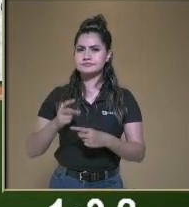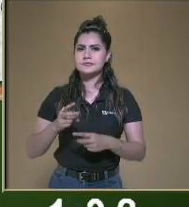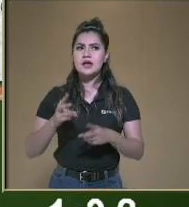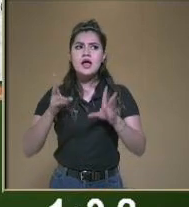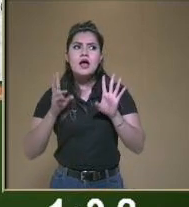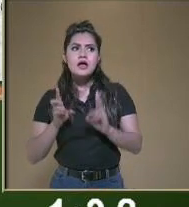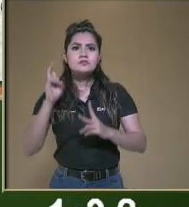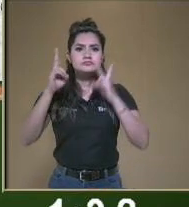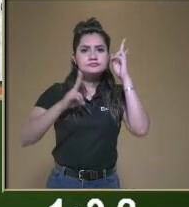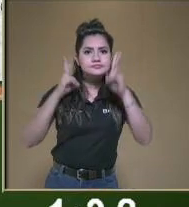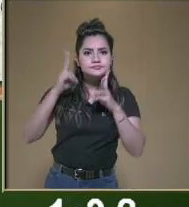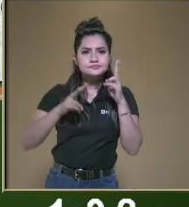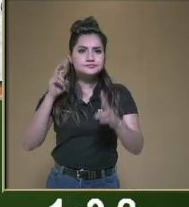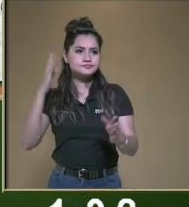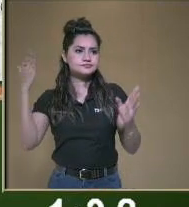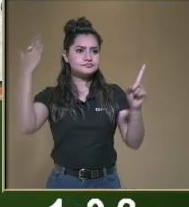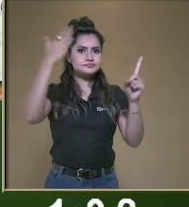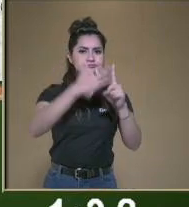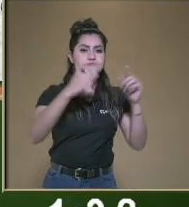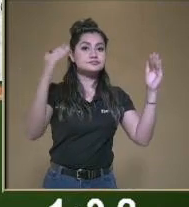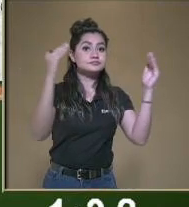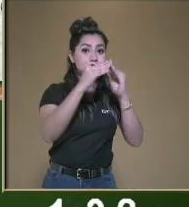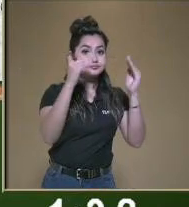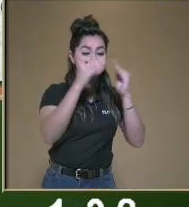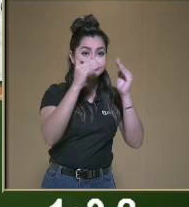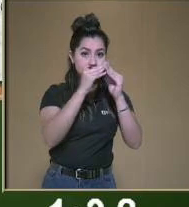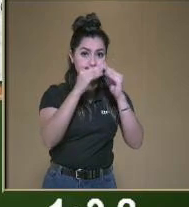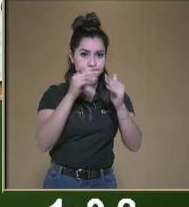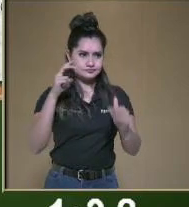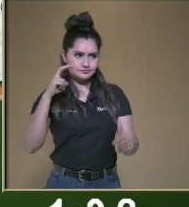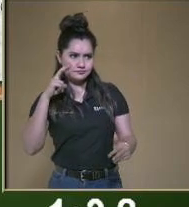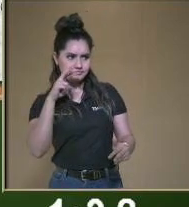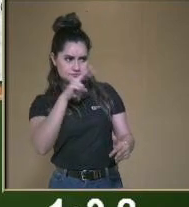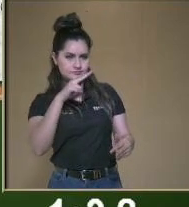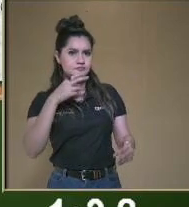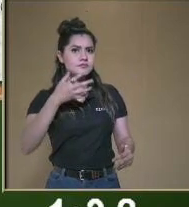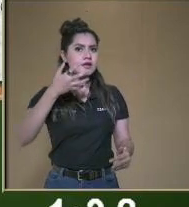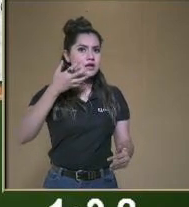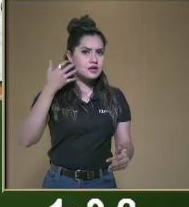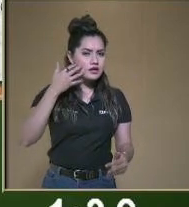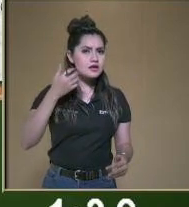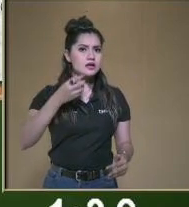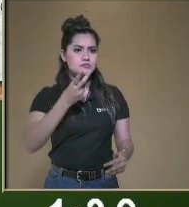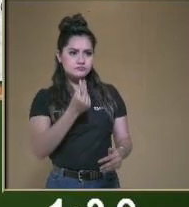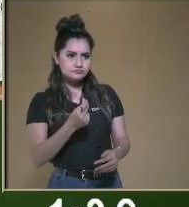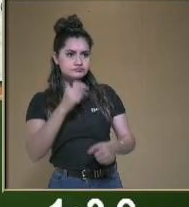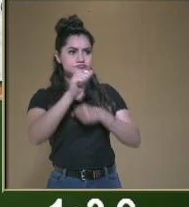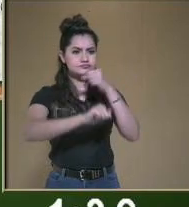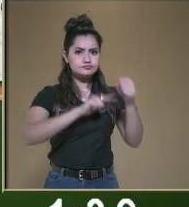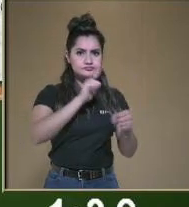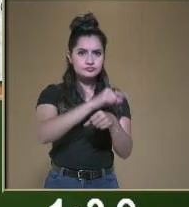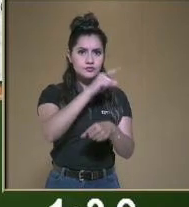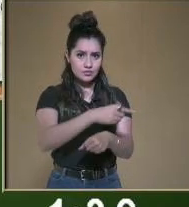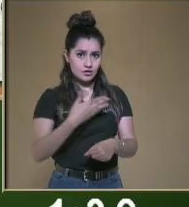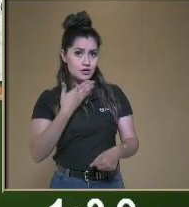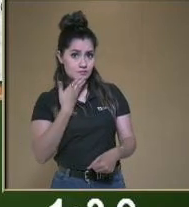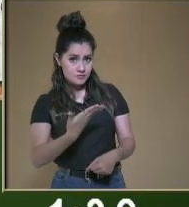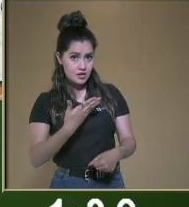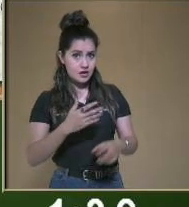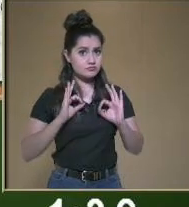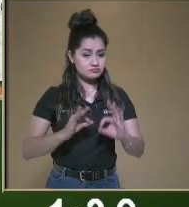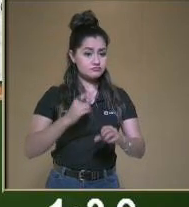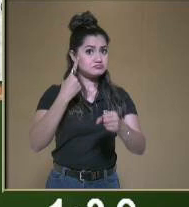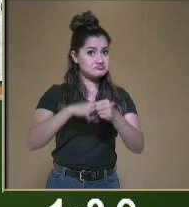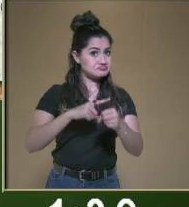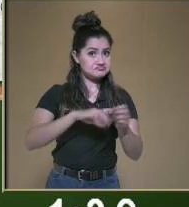qué? Para saber si nuestro animalito, nuestra mascota, está en buenas condiciones. También les preguntarán si han tenido